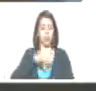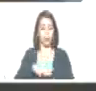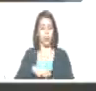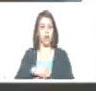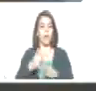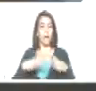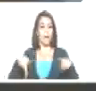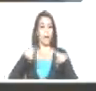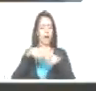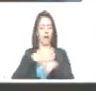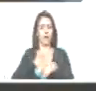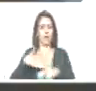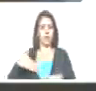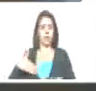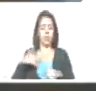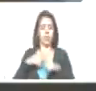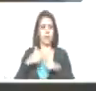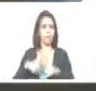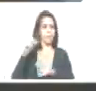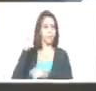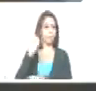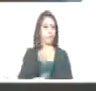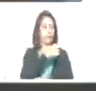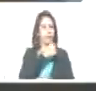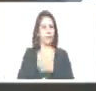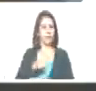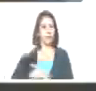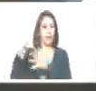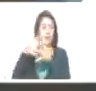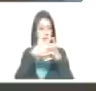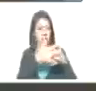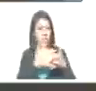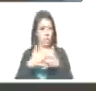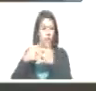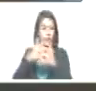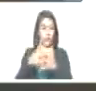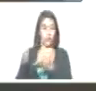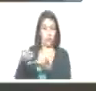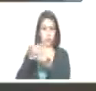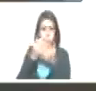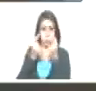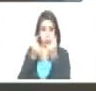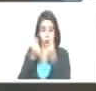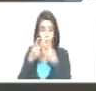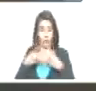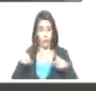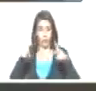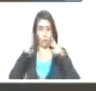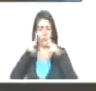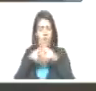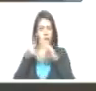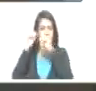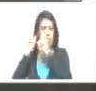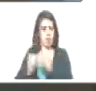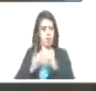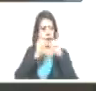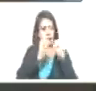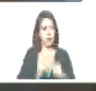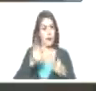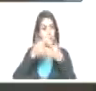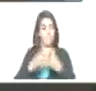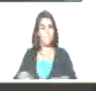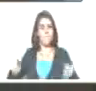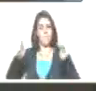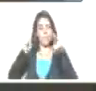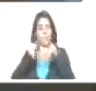intentan imponernos desde el imperialismo, desde el capitalismo, los valores del individualismo, los valores